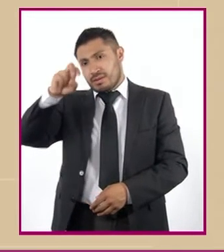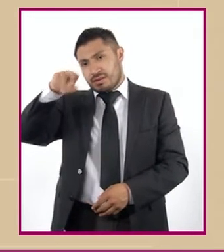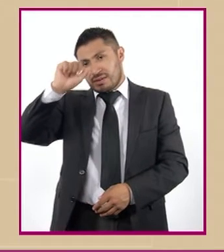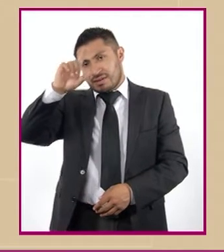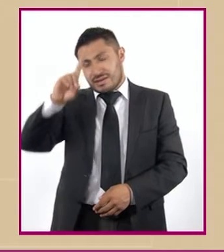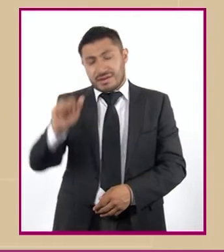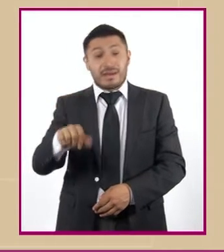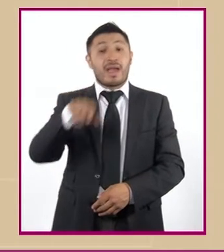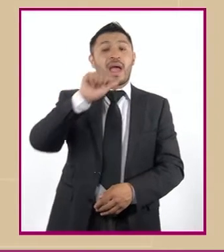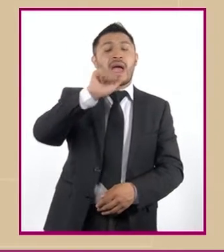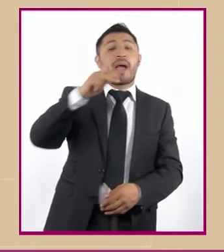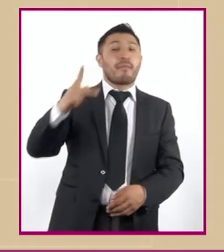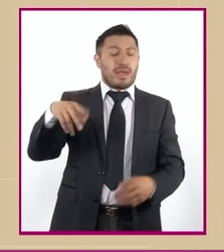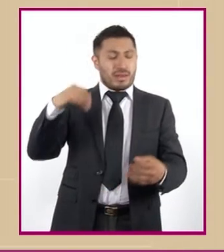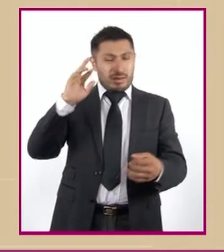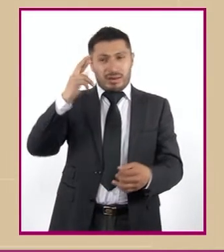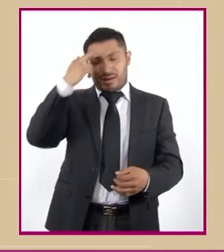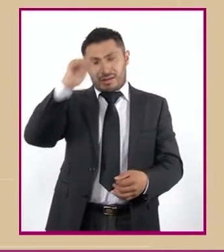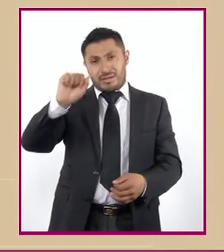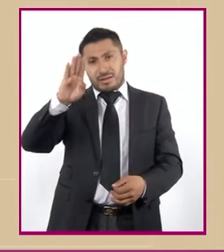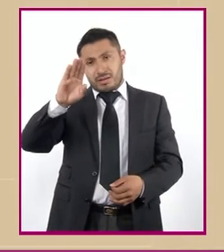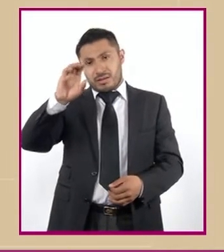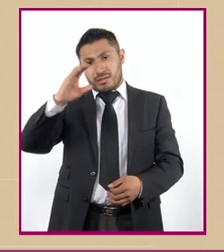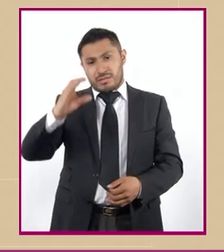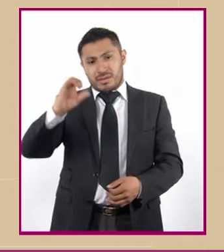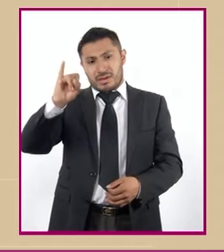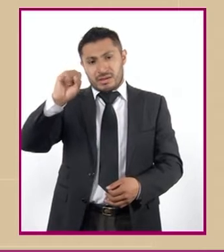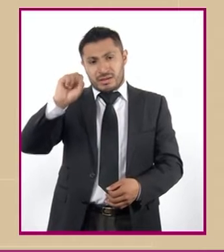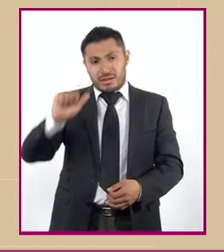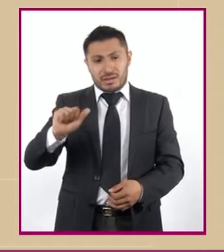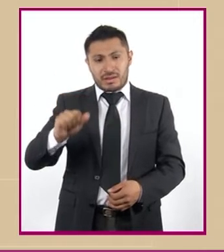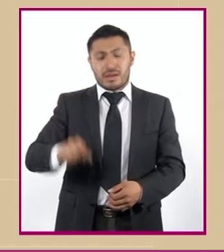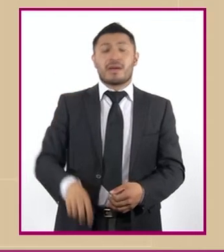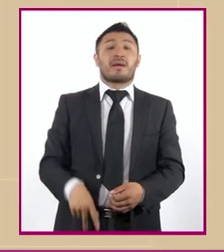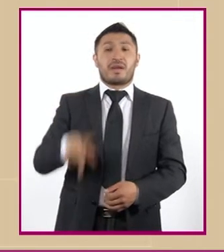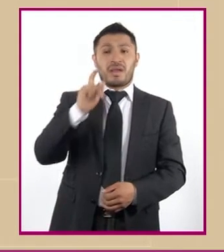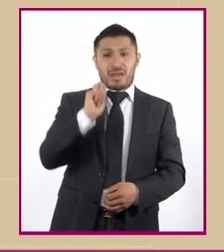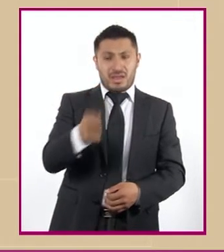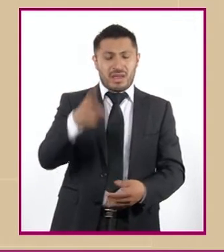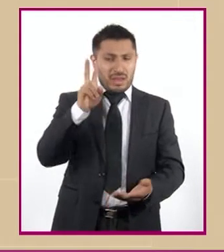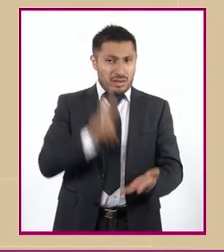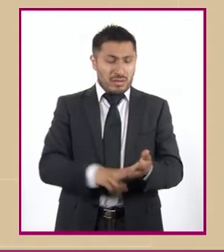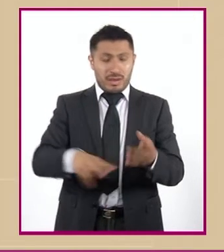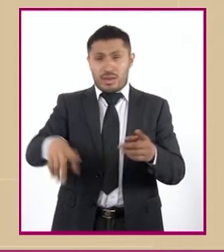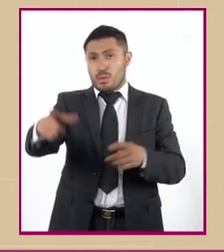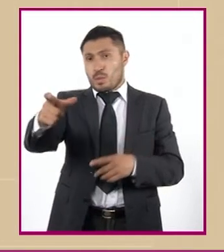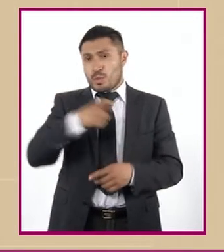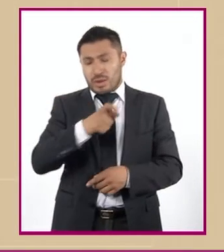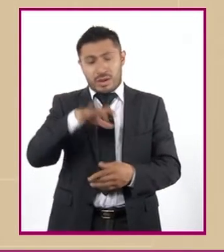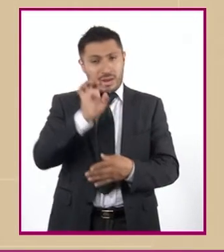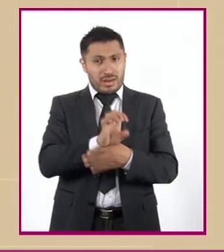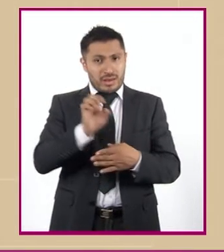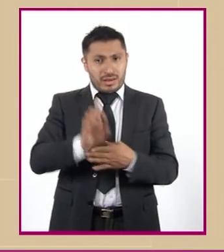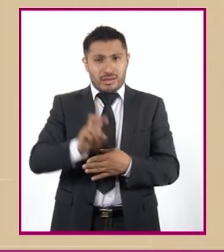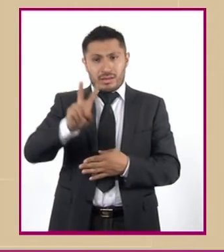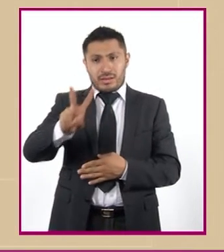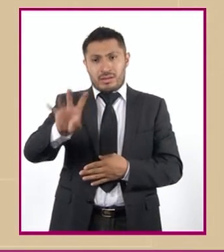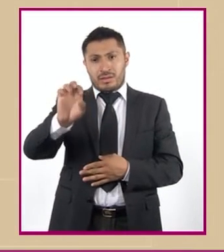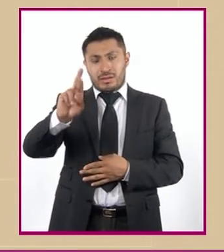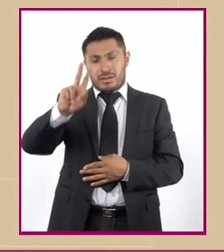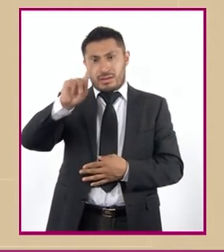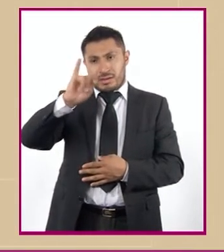Recuerden que las abscisas corresponden a los valores de x, por lo que para el vértice A',